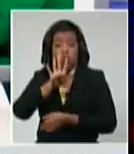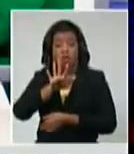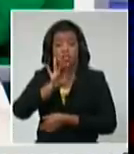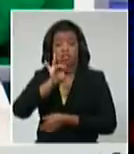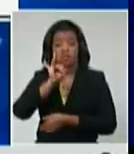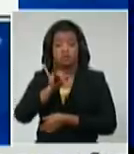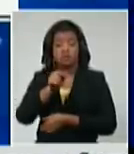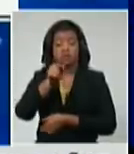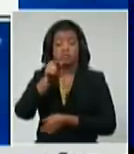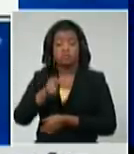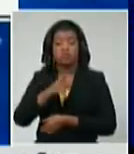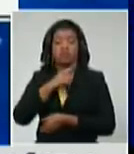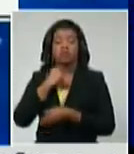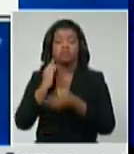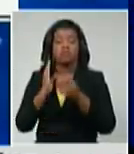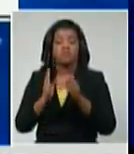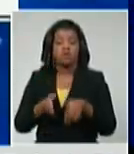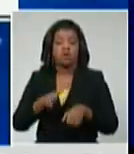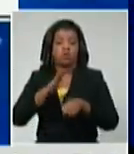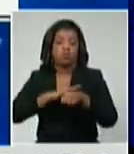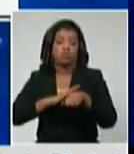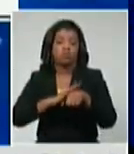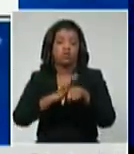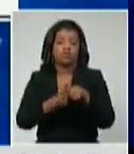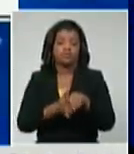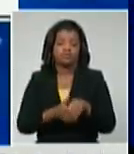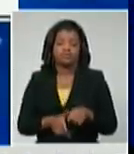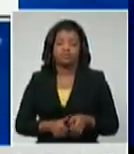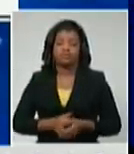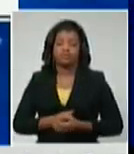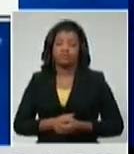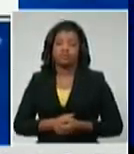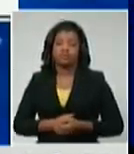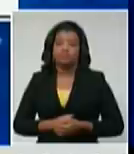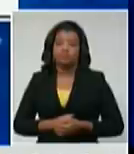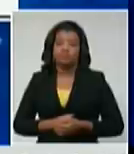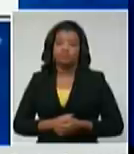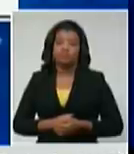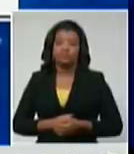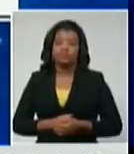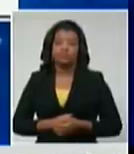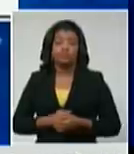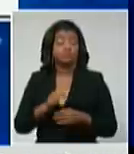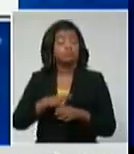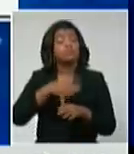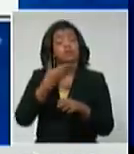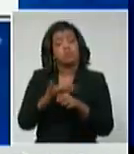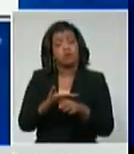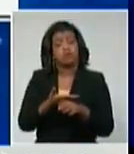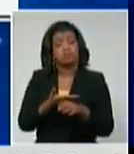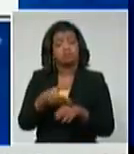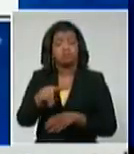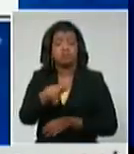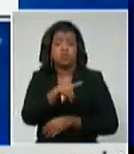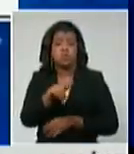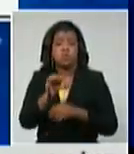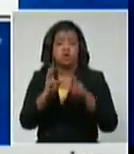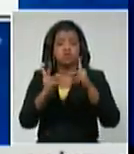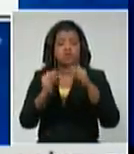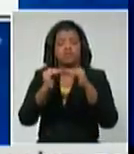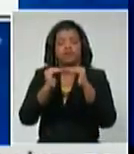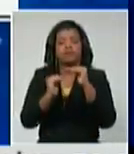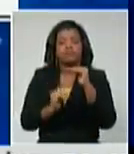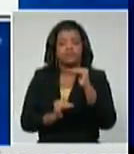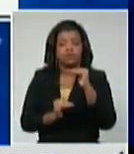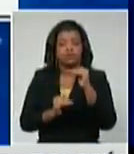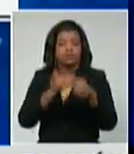personas fallecidas por la enfermedad. Después eso se ha mantenido en una cifra inferior, ahí la